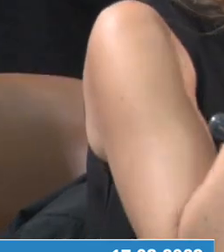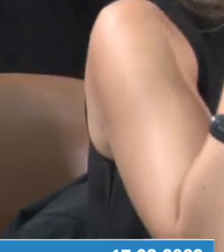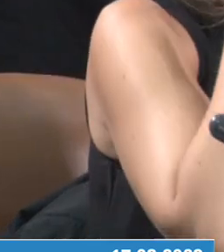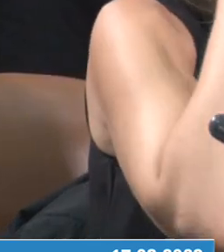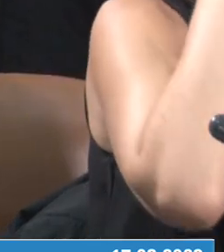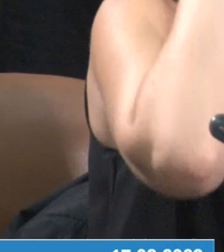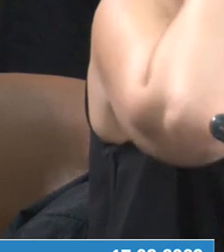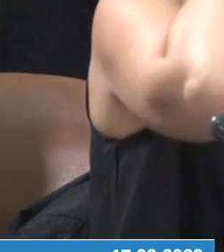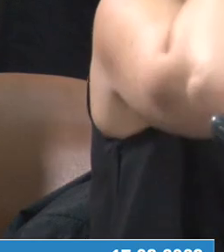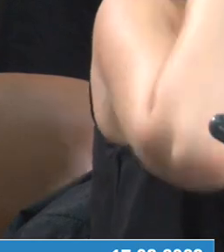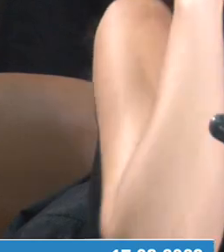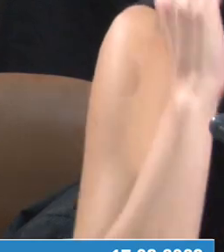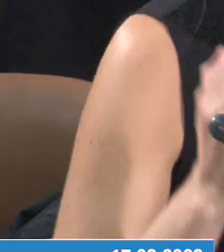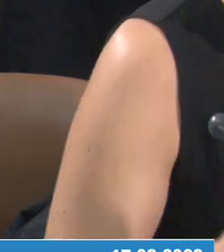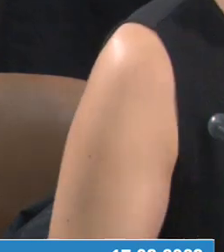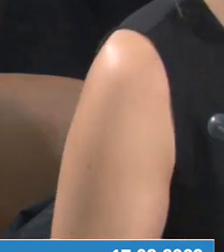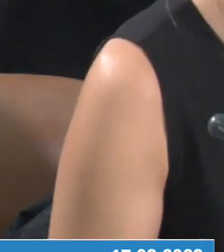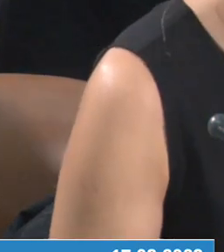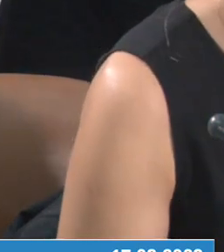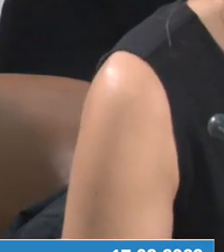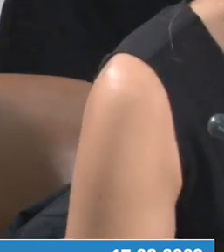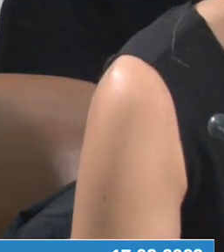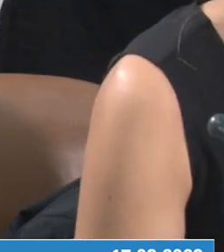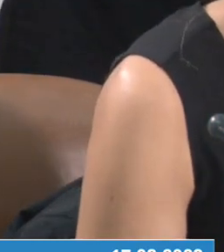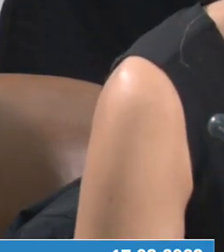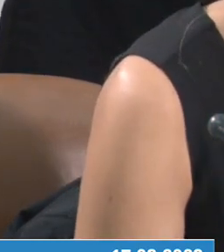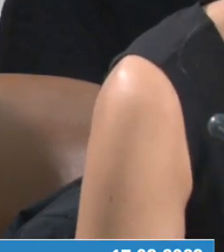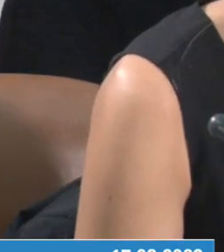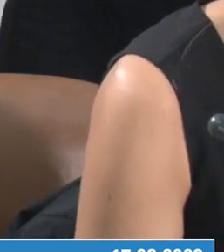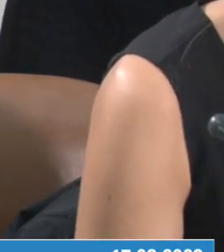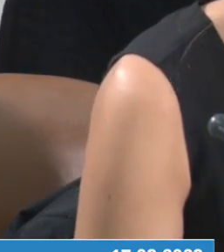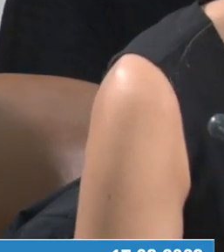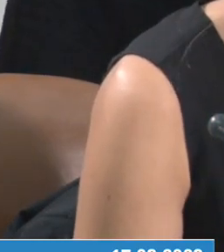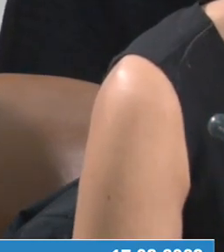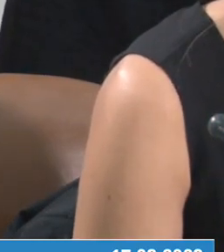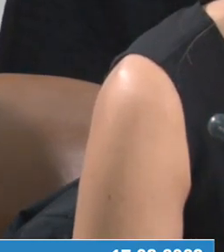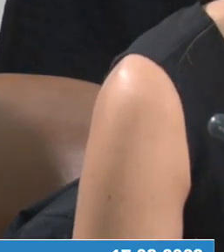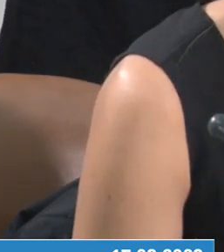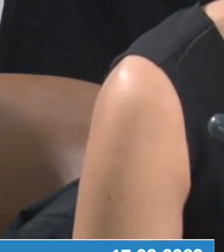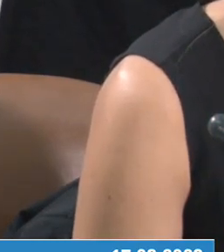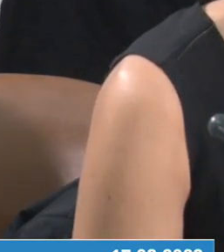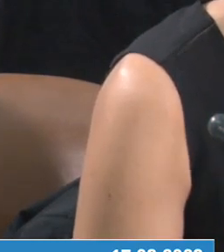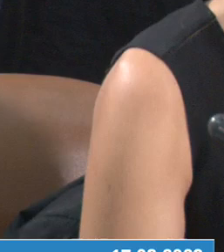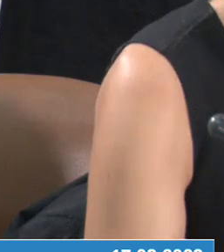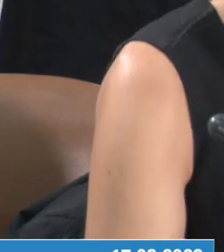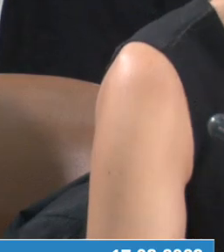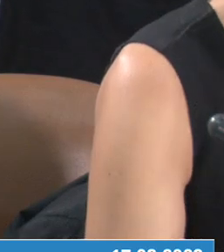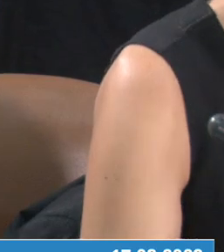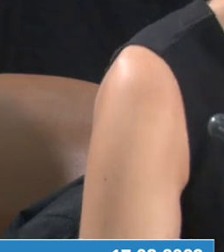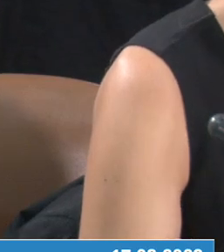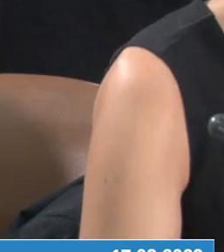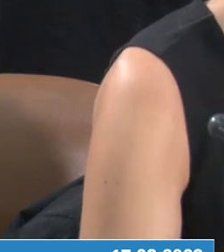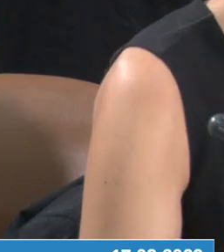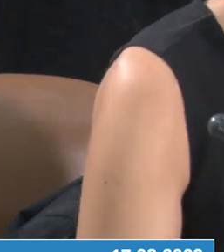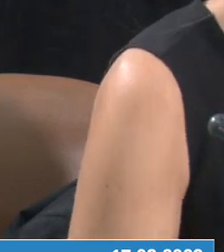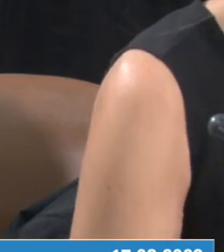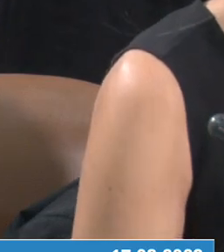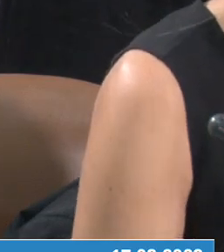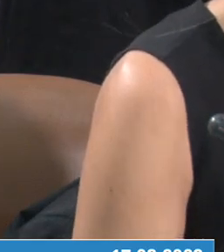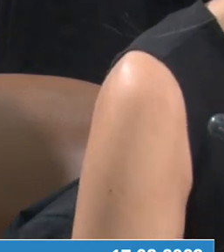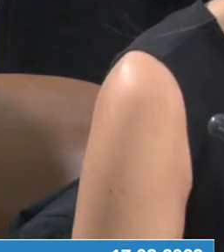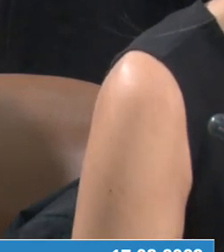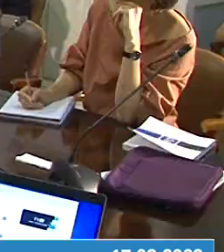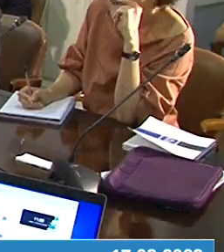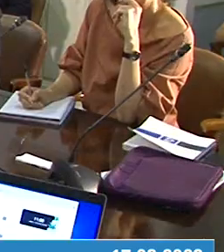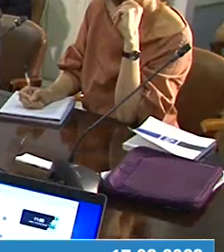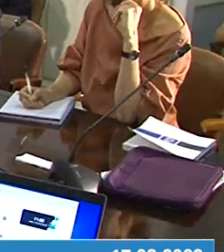Zúñiga Añasco, quien es profesora de la Facultad de Ciencias Jurídicas y Sociales de la Universidad